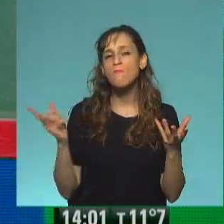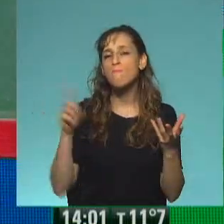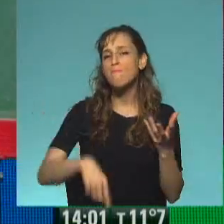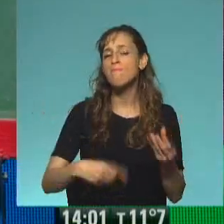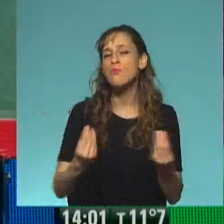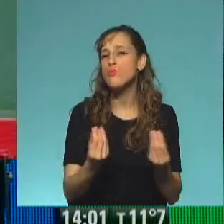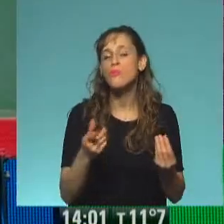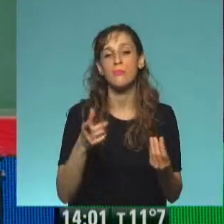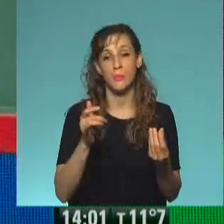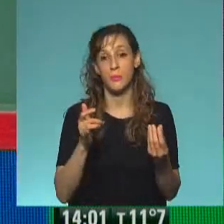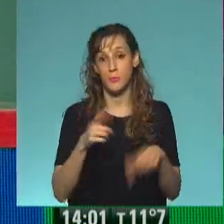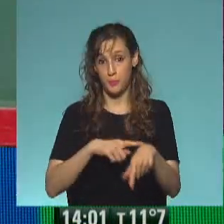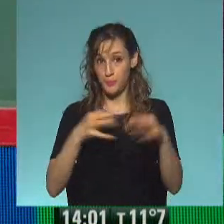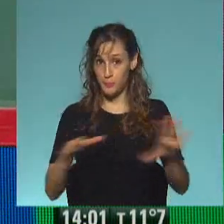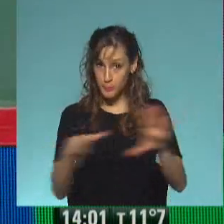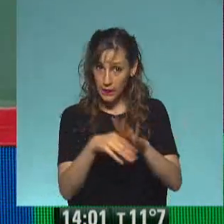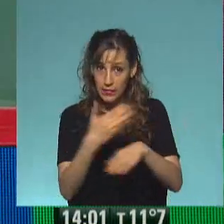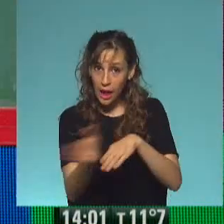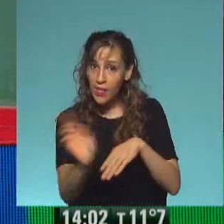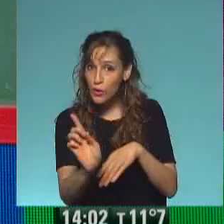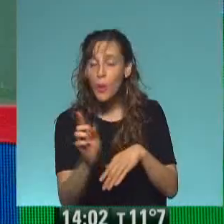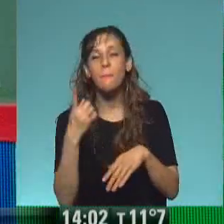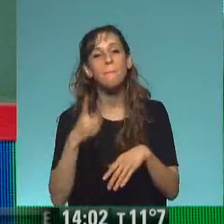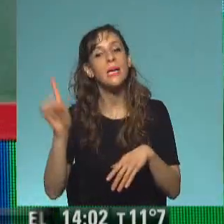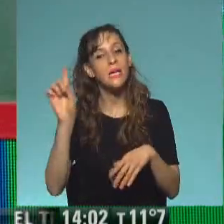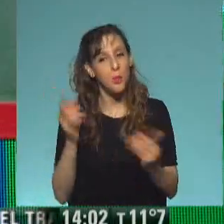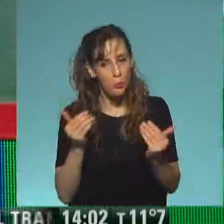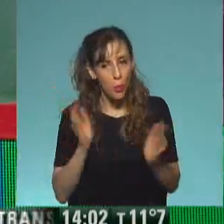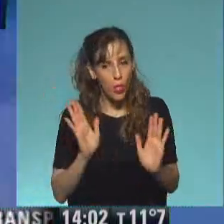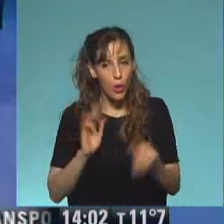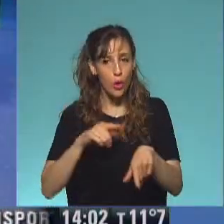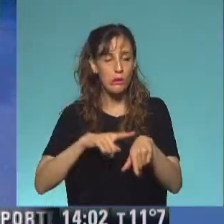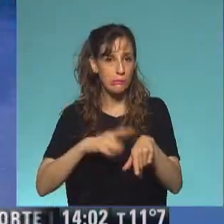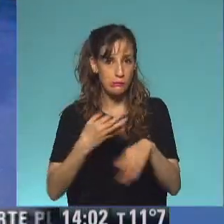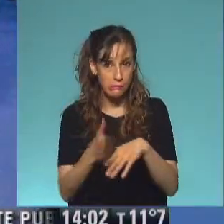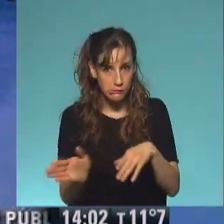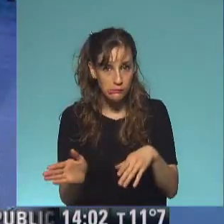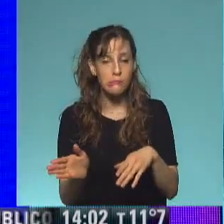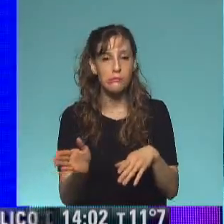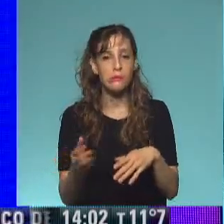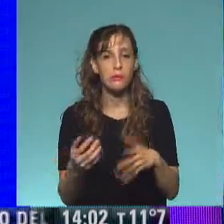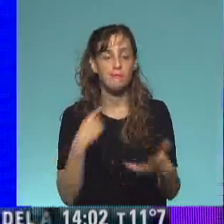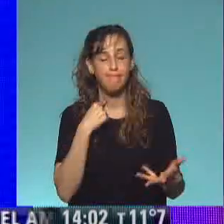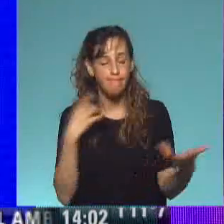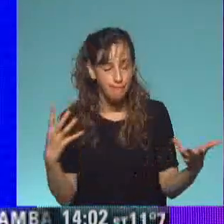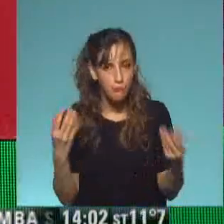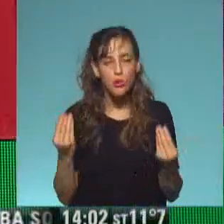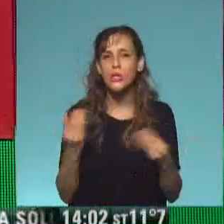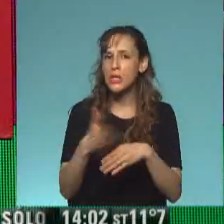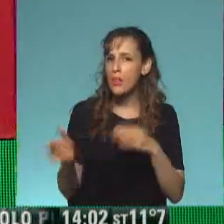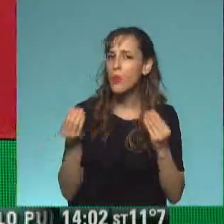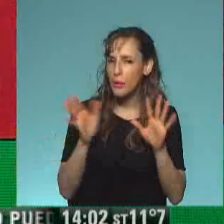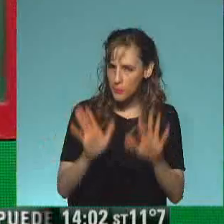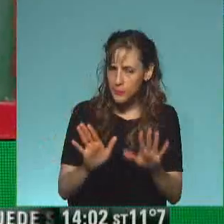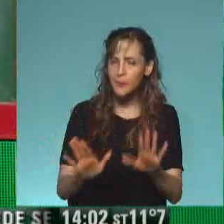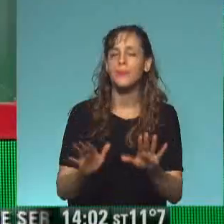muy bien. Llegué a horario, por suerte, no llegué tarde, pero podría haber llegado tarde porque... No llegues tarde, Maga, no me dejes solo.